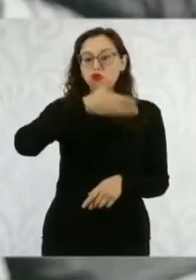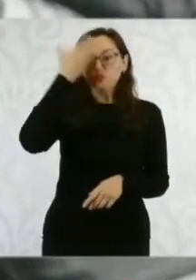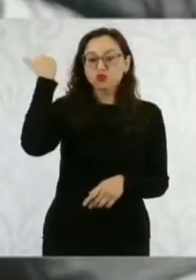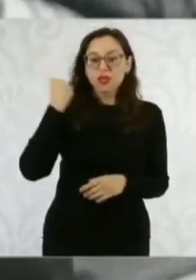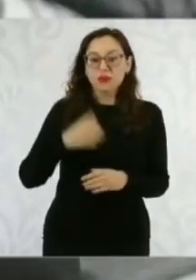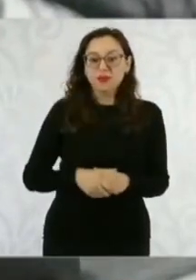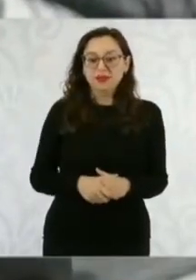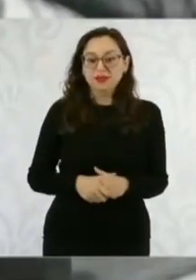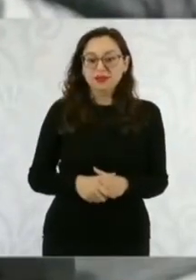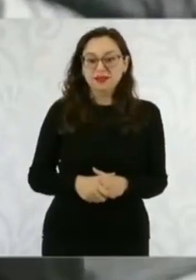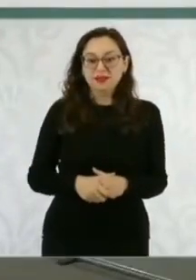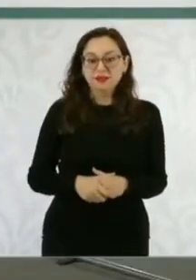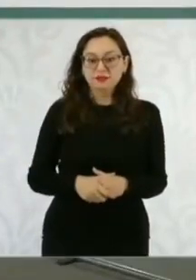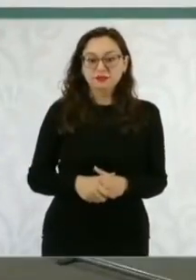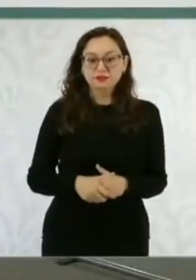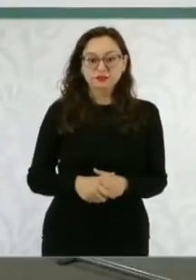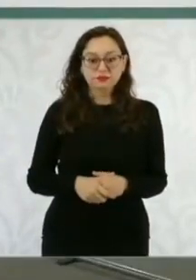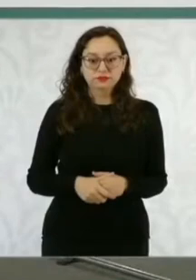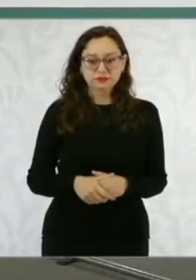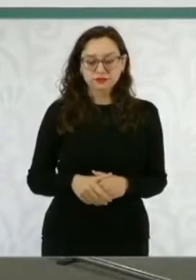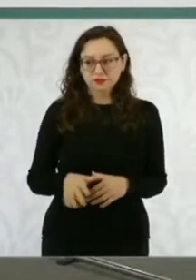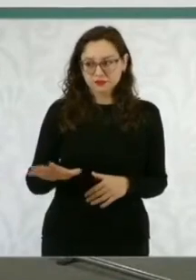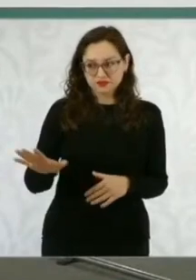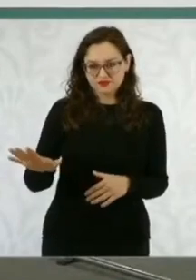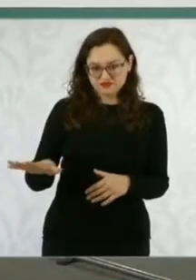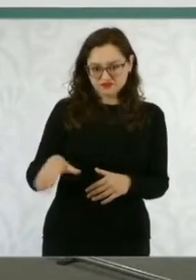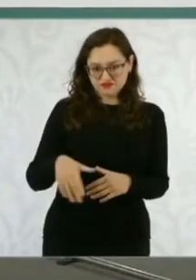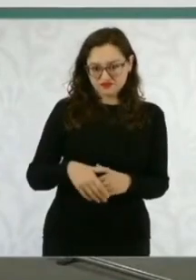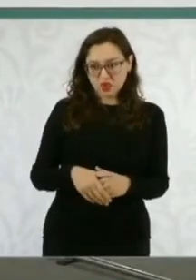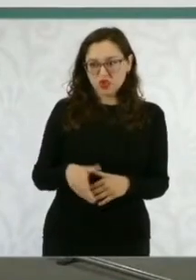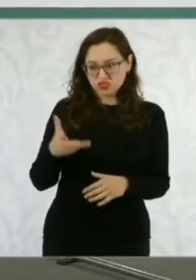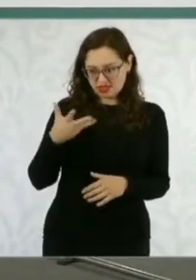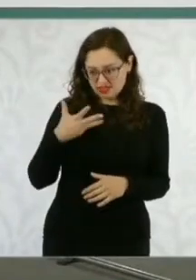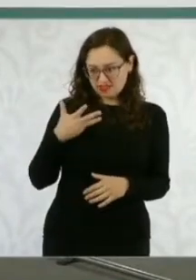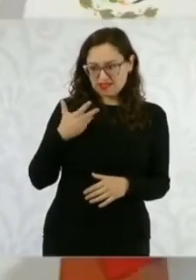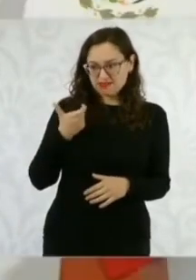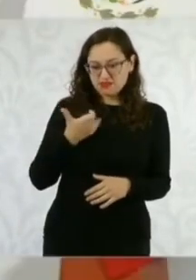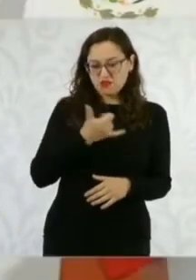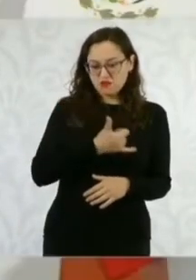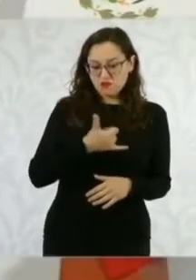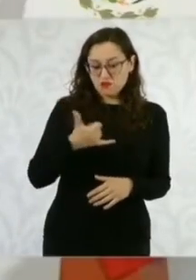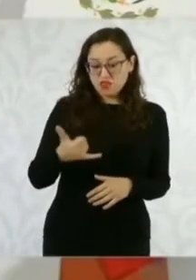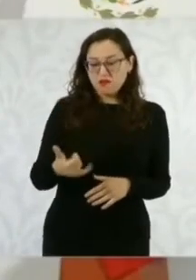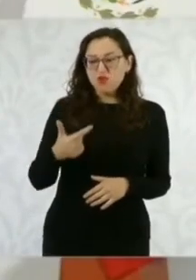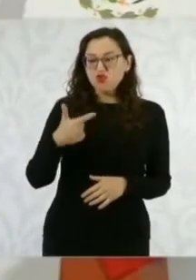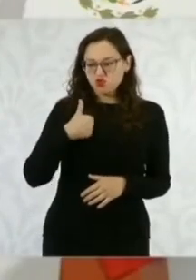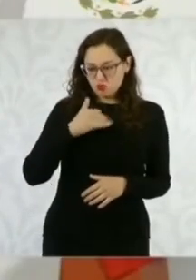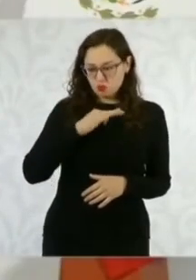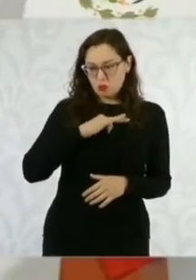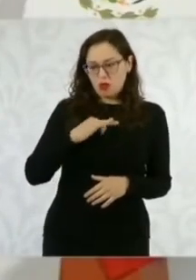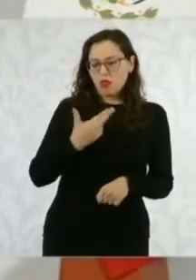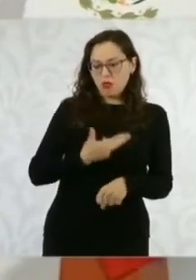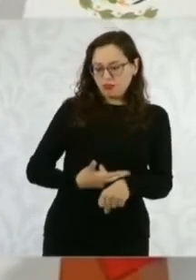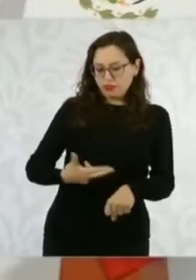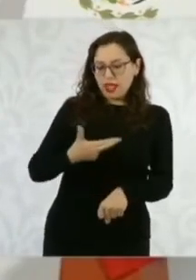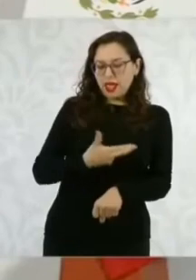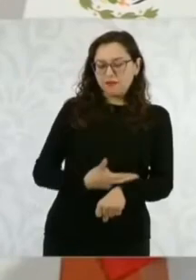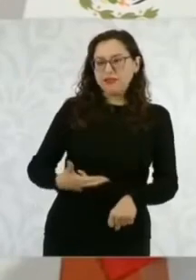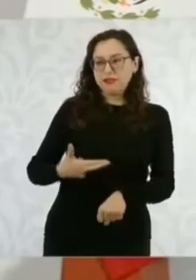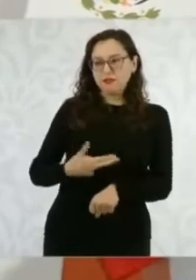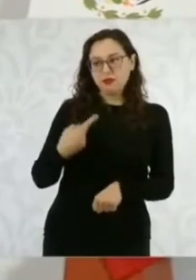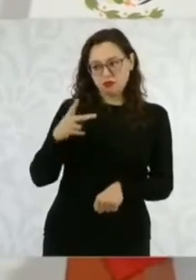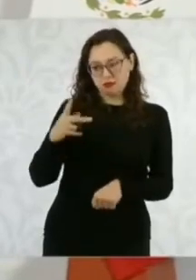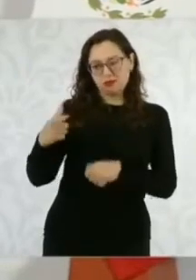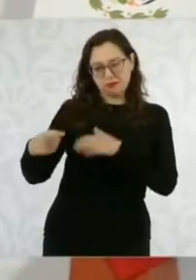trabajadores para decirles, oye, yo te saco tu dinero del Infonavit, porque si no se lo va a quedar el gobierno. Engañan